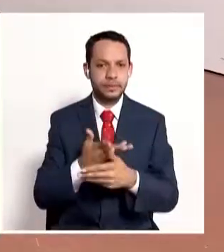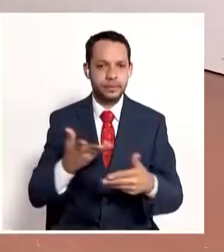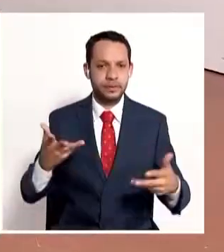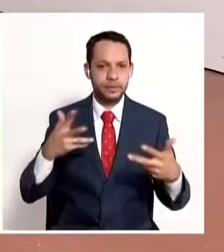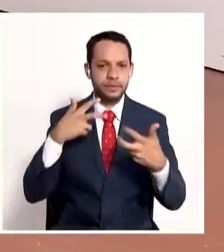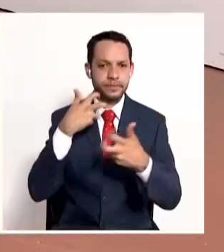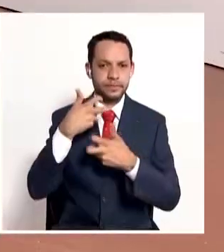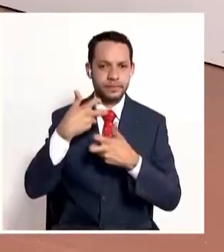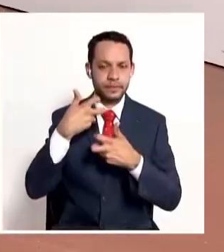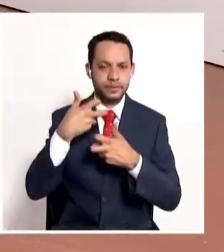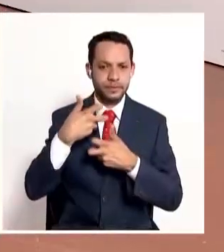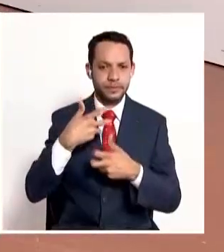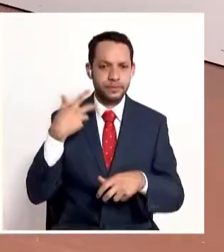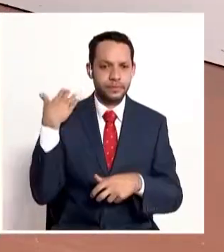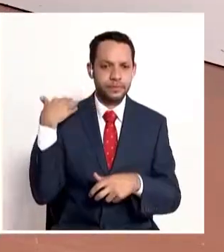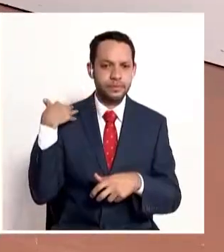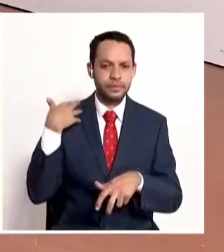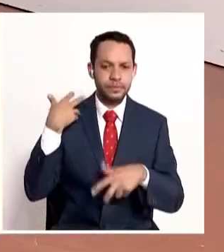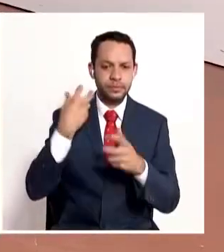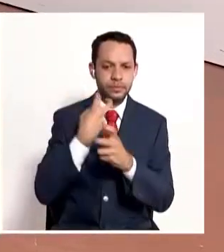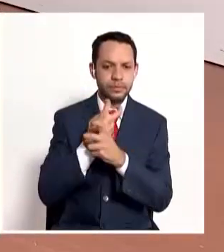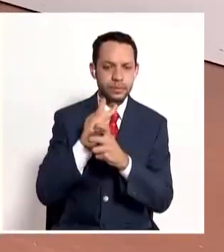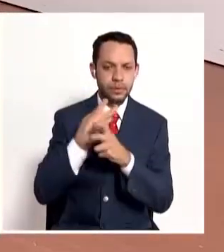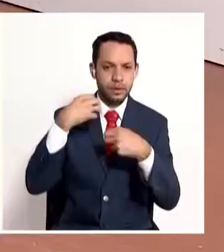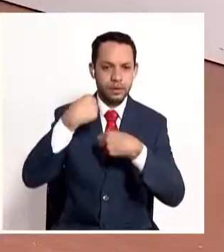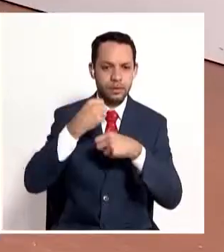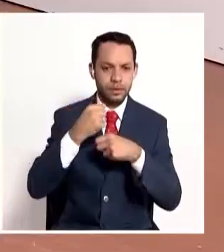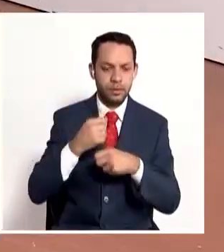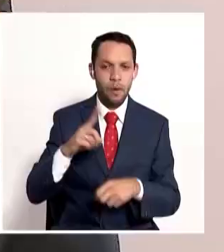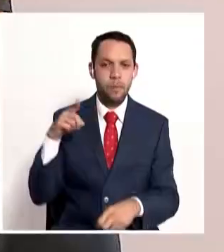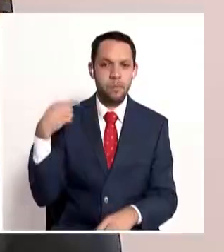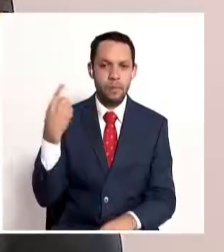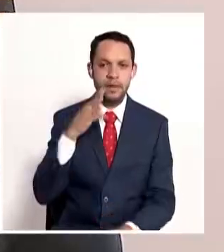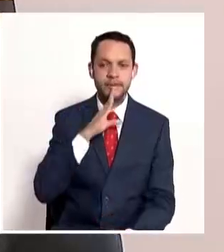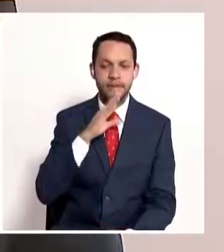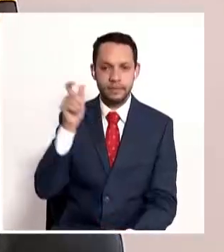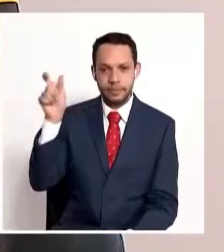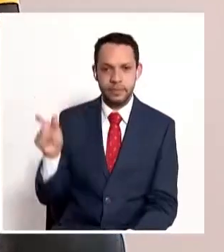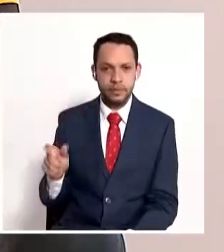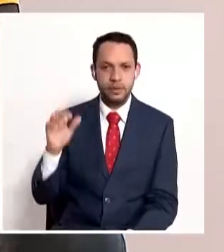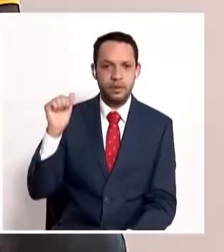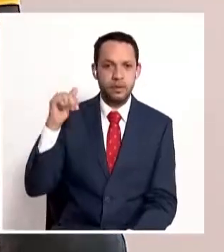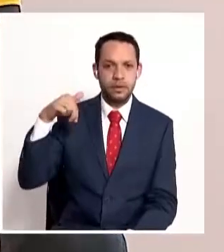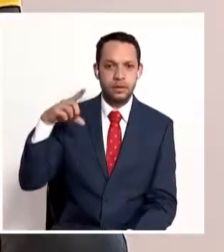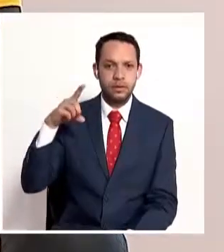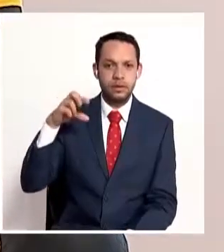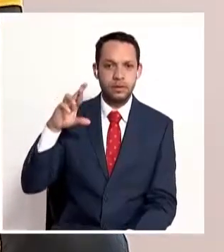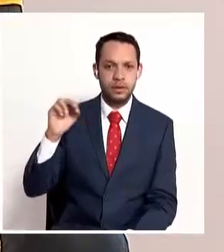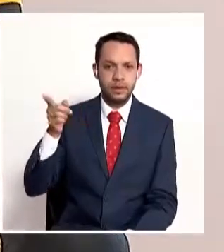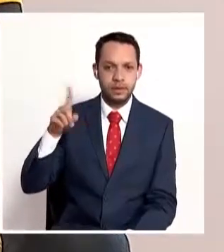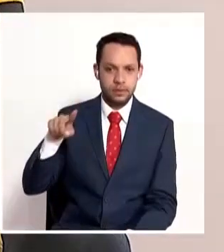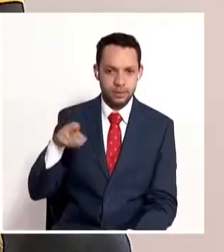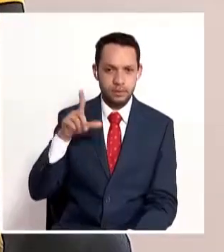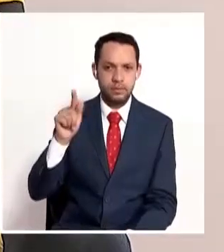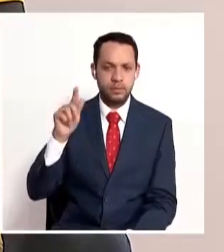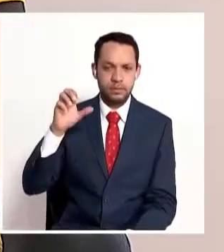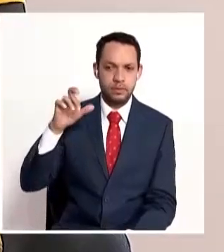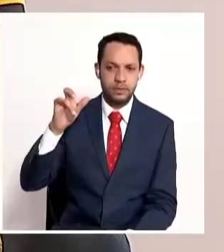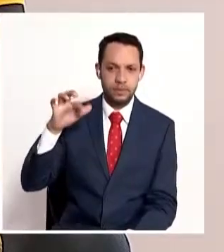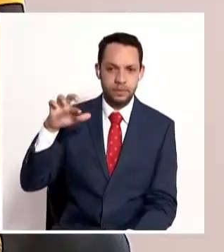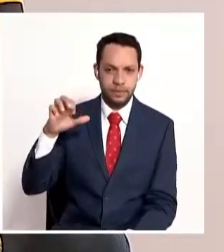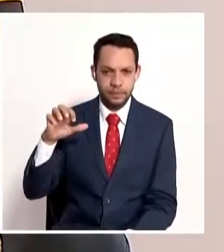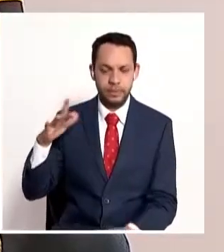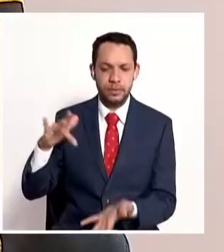discos vertebrales y casualmente ya que estén en cámara general de hoy un saludo al doctor andrés felipe rosas que nos acompañan